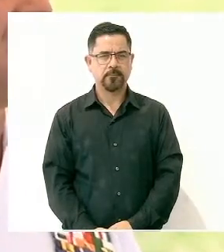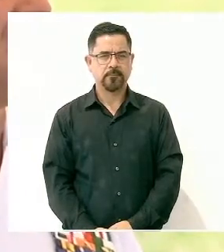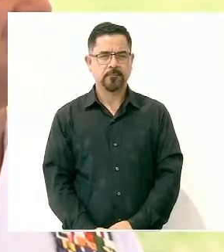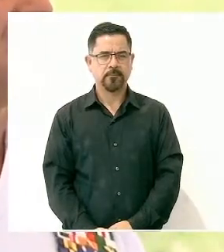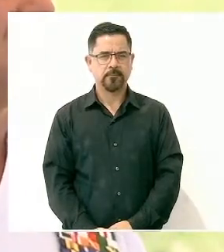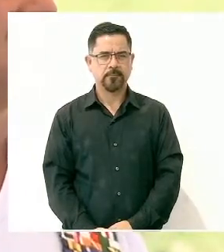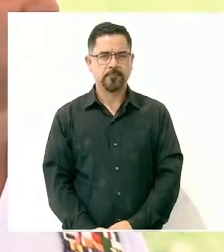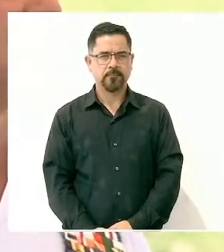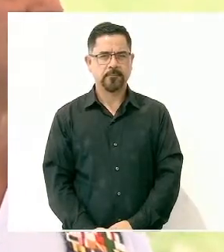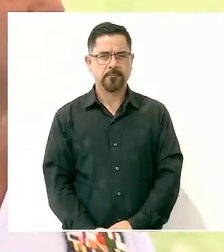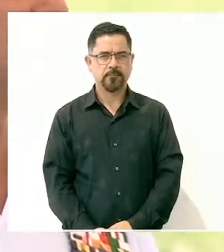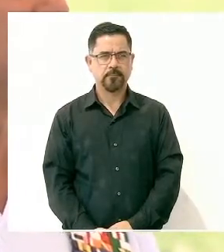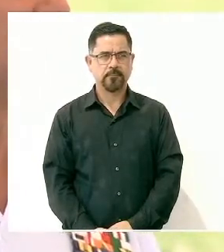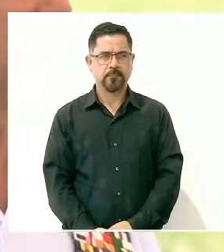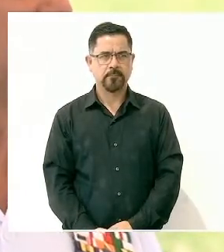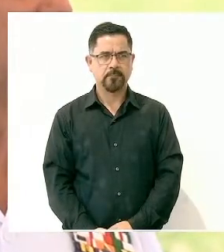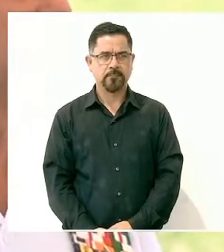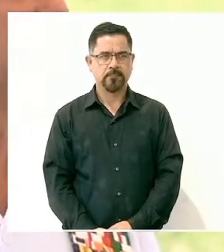Cateme.